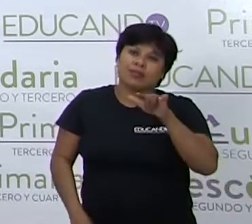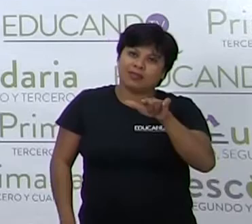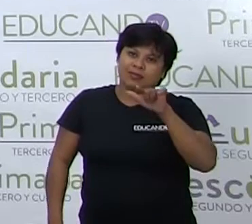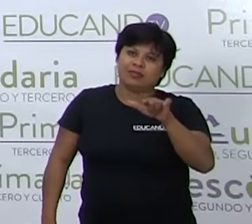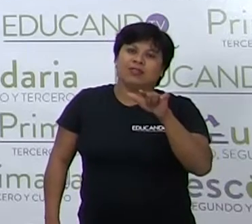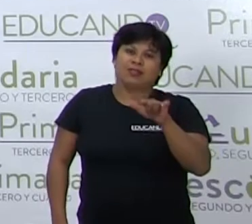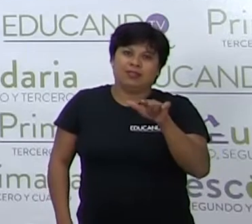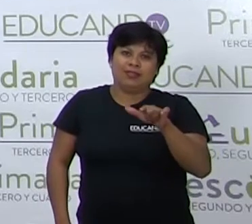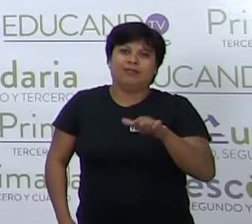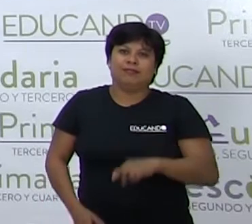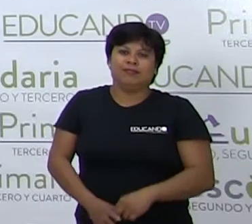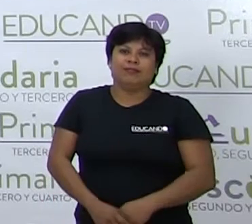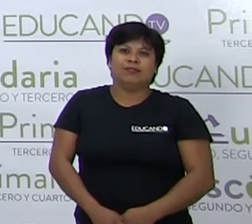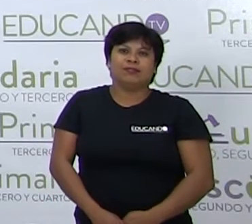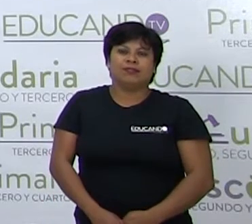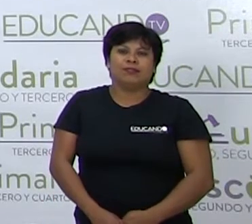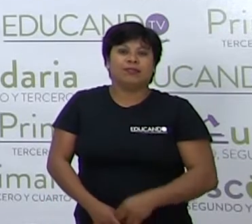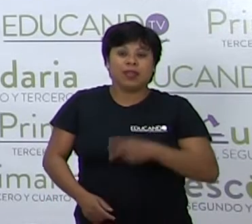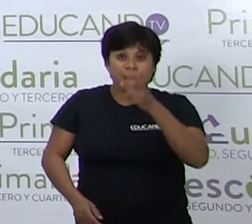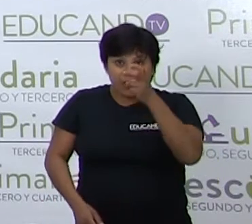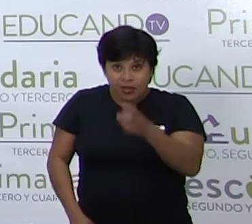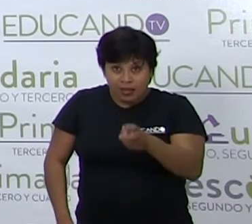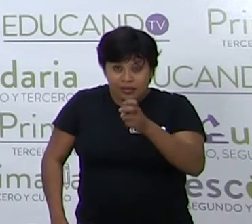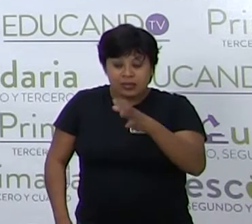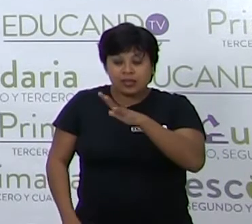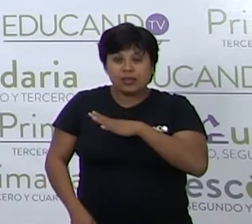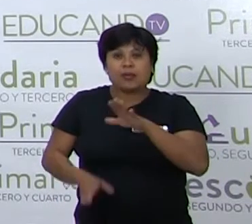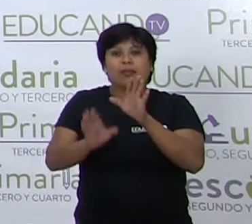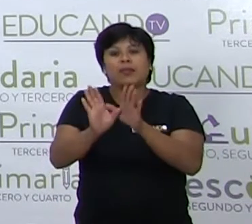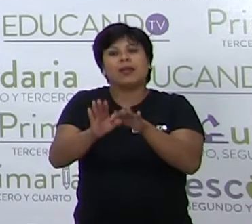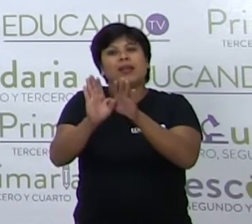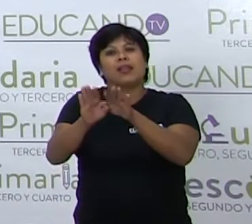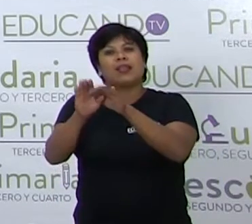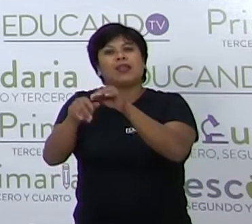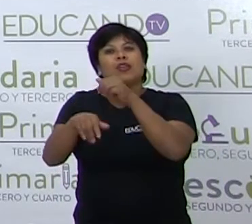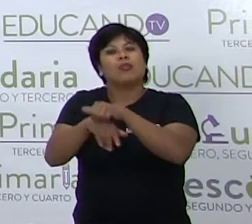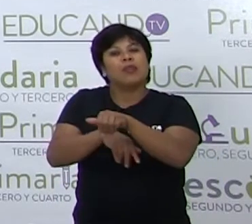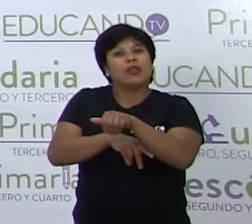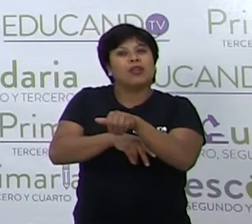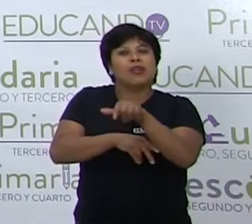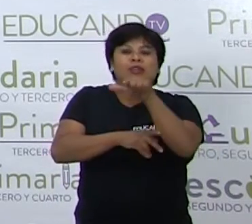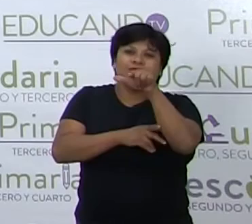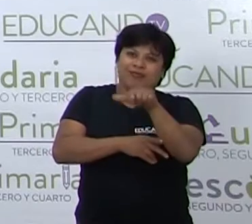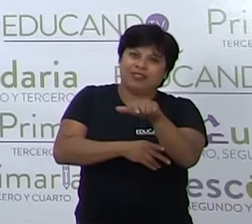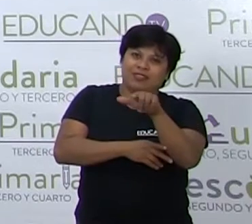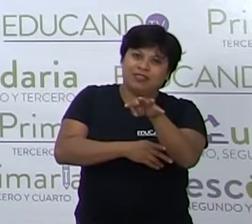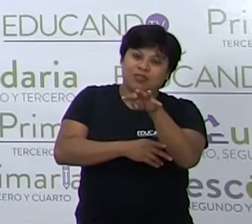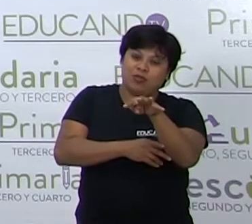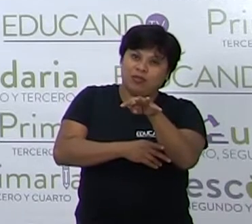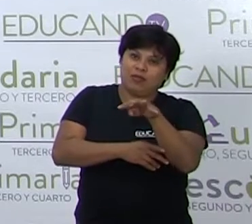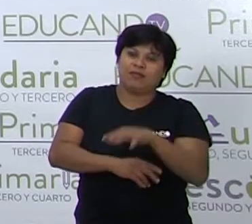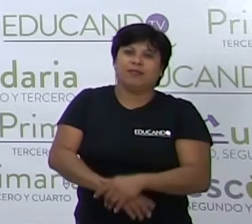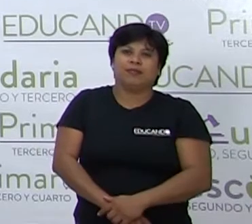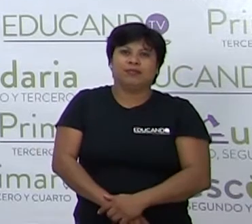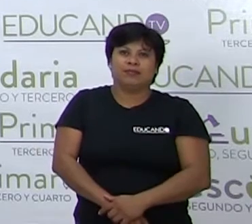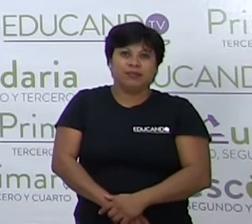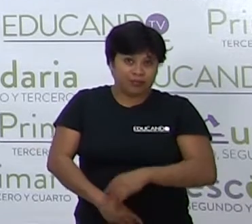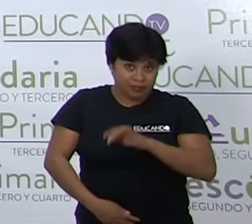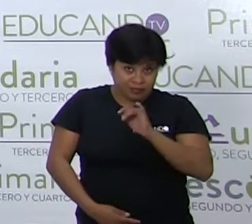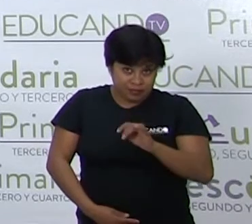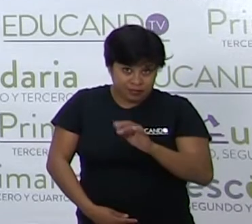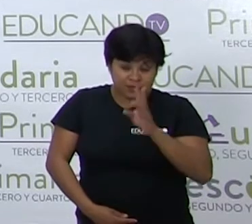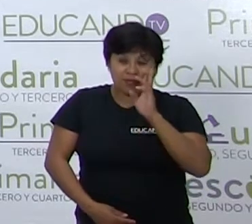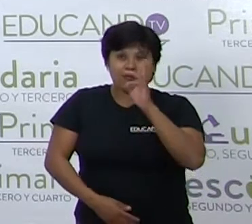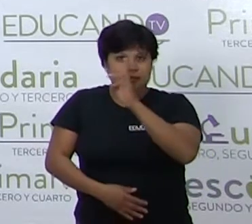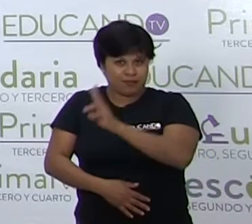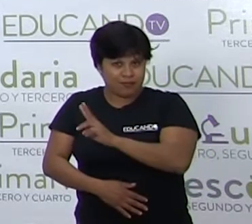17. Y por lo tanto, este pajarito estaría en el número 19, ¿verdad? Muy